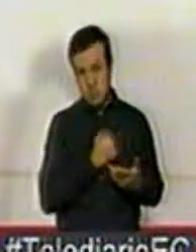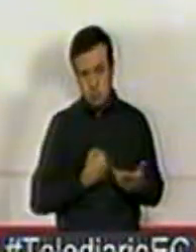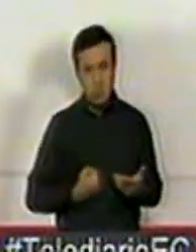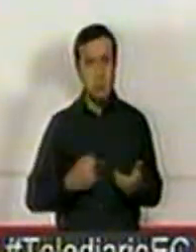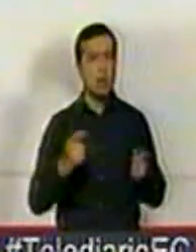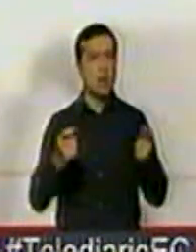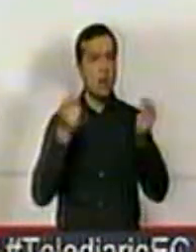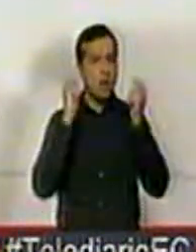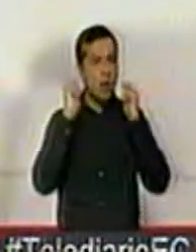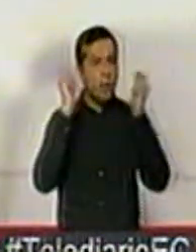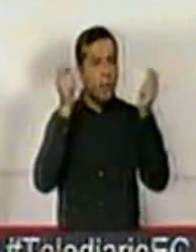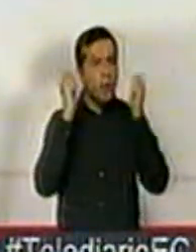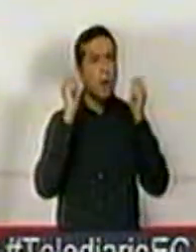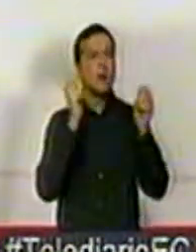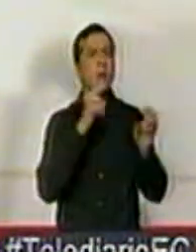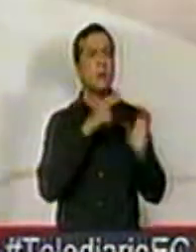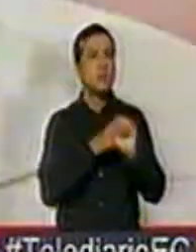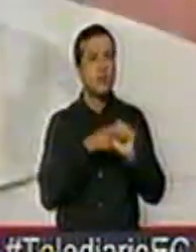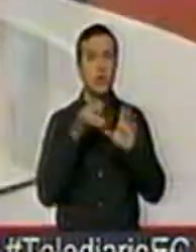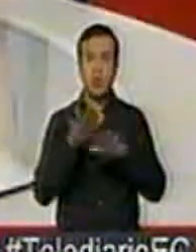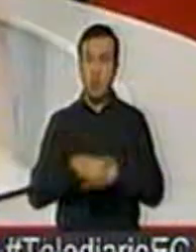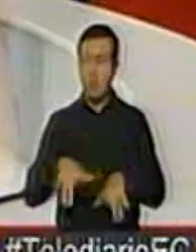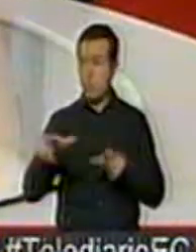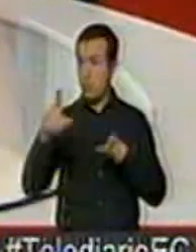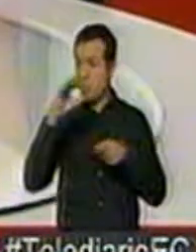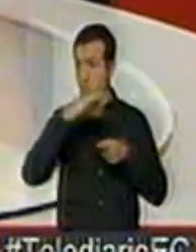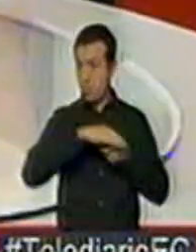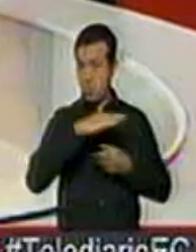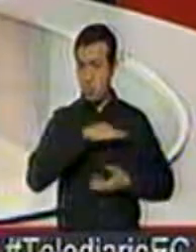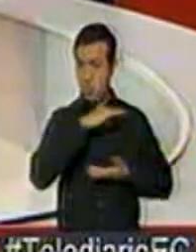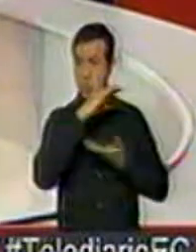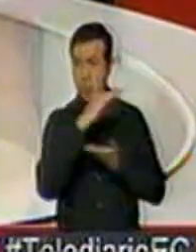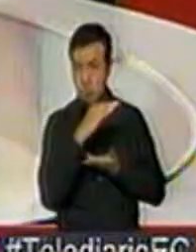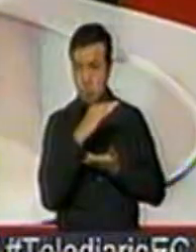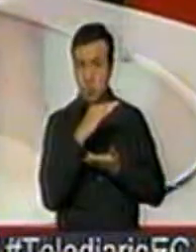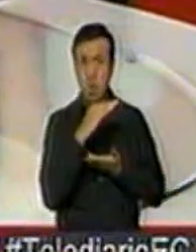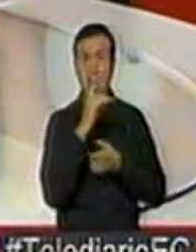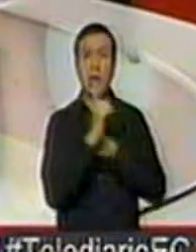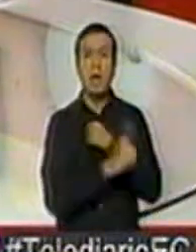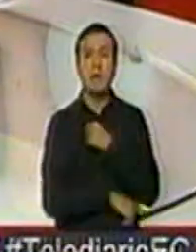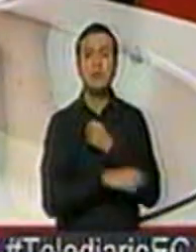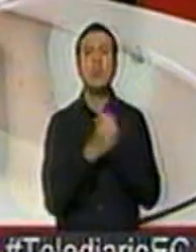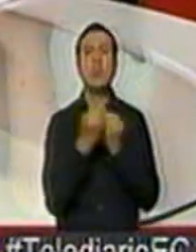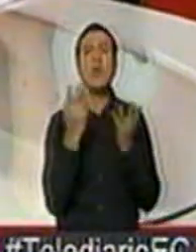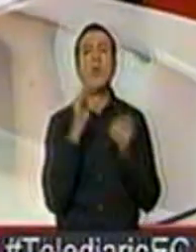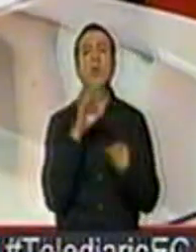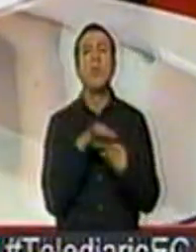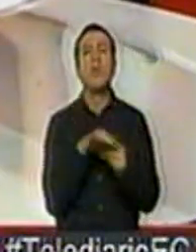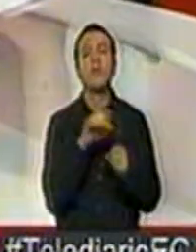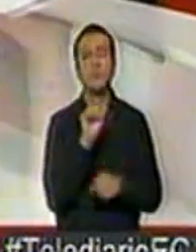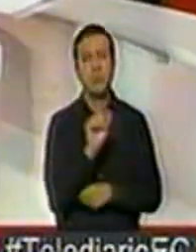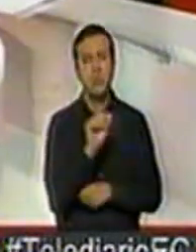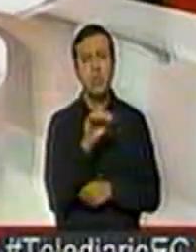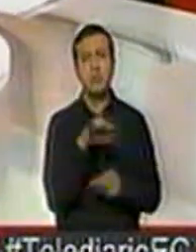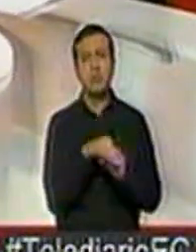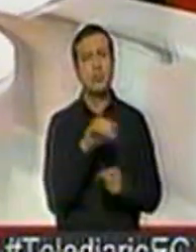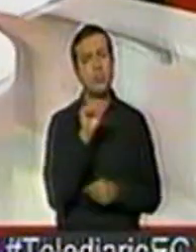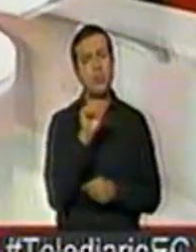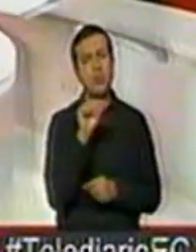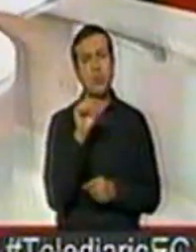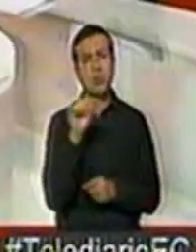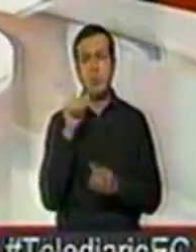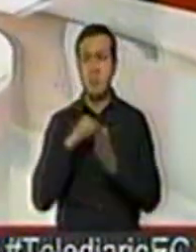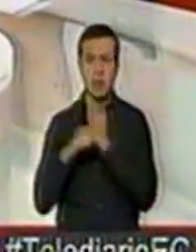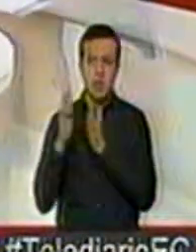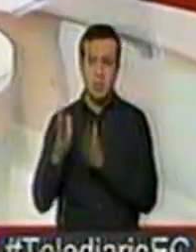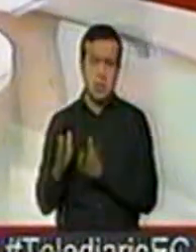campaña electoral y que es un pueblo que lo respalda tenga que ser sancionado con una cantidad de votos menor a la